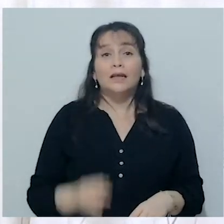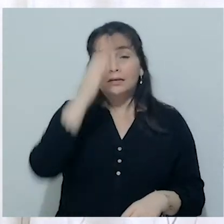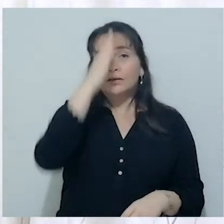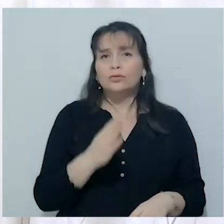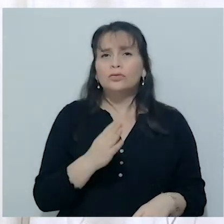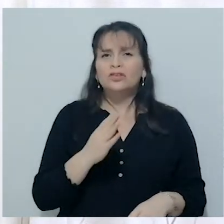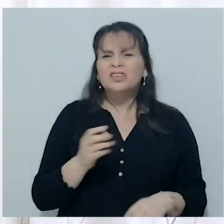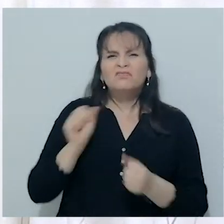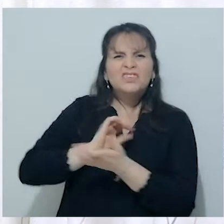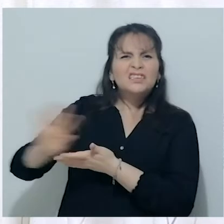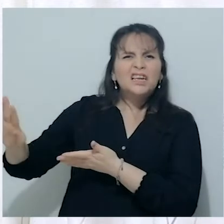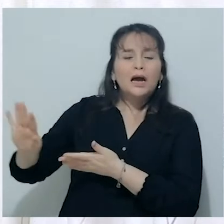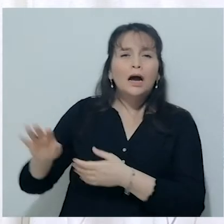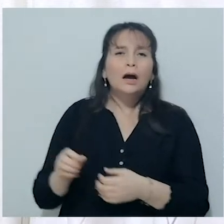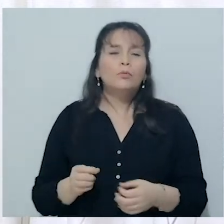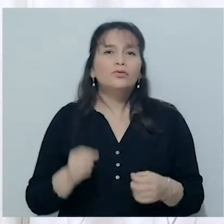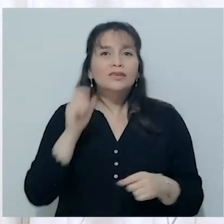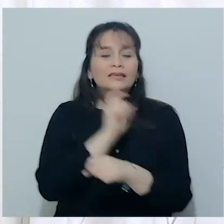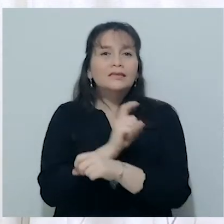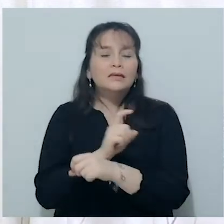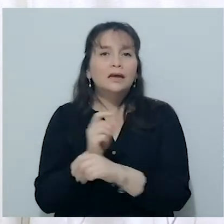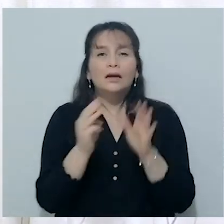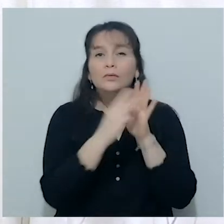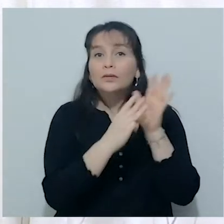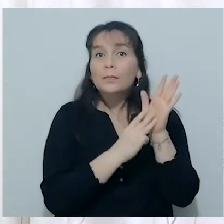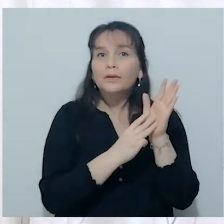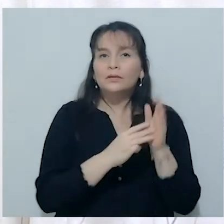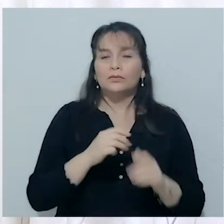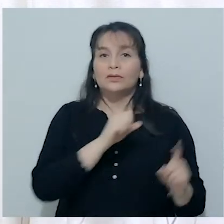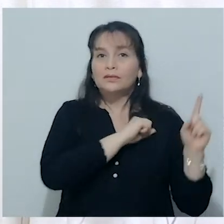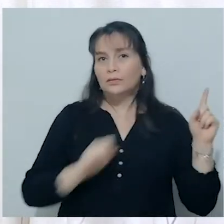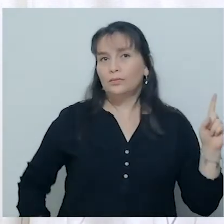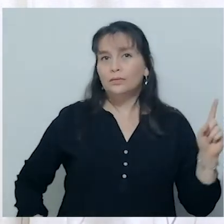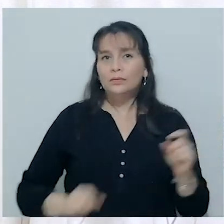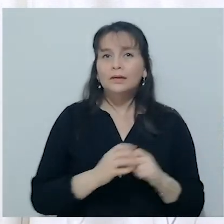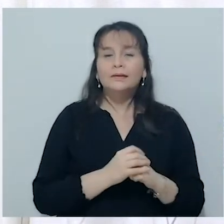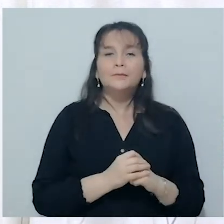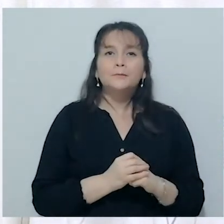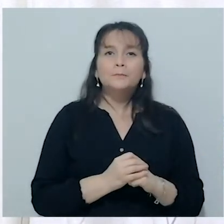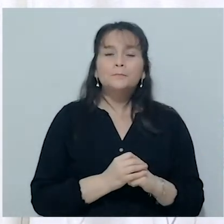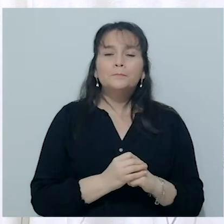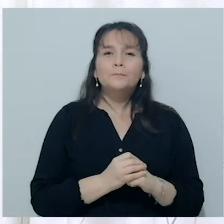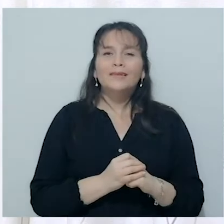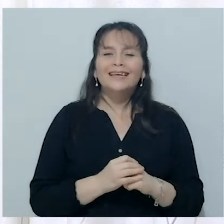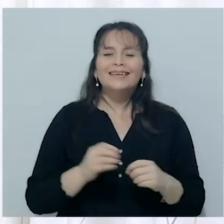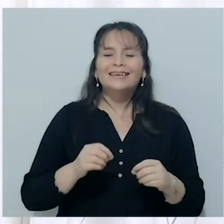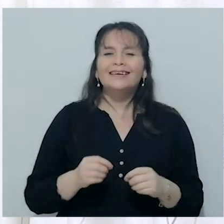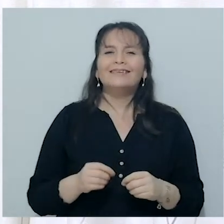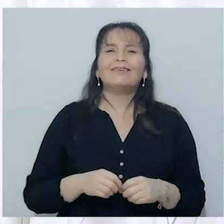ignoramos las verdades de Dios, cuando dejamos de enseñar los preceptos, los decretos y las ordenanzas del